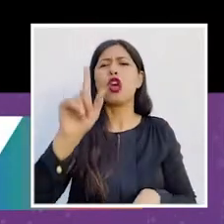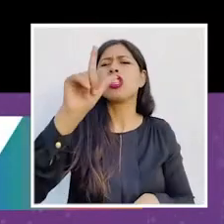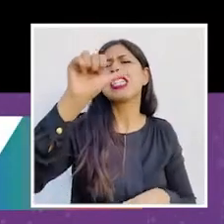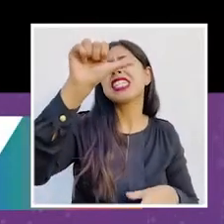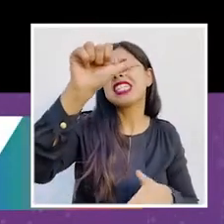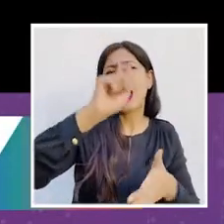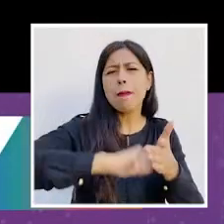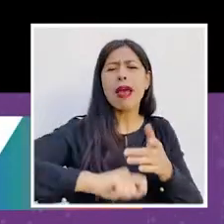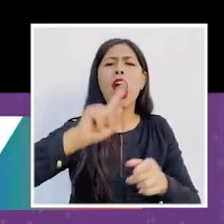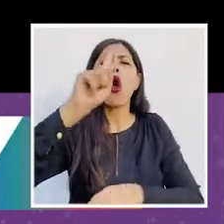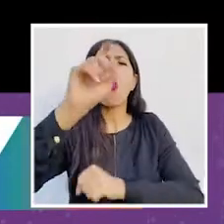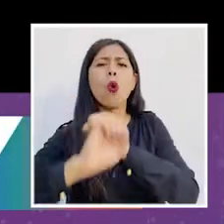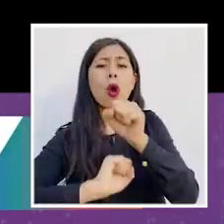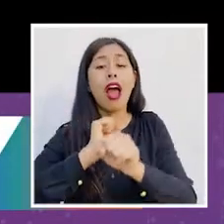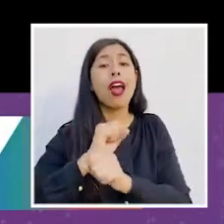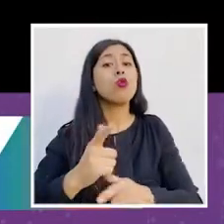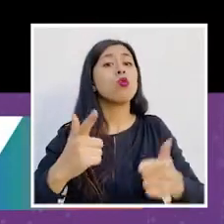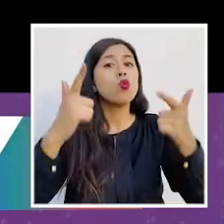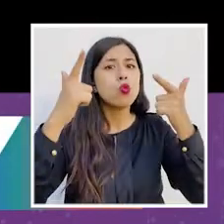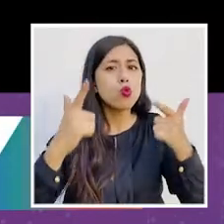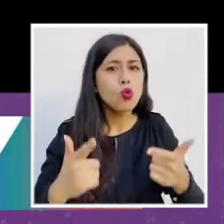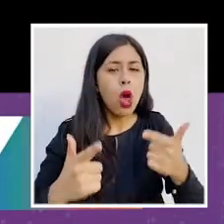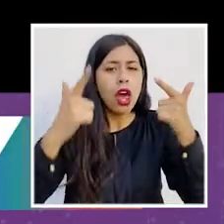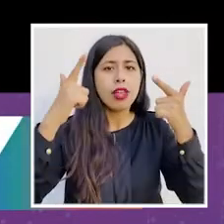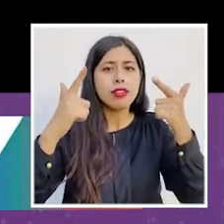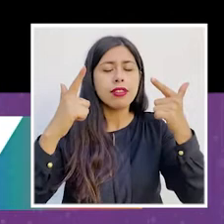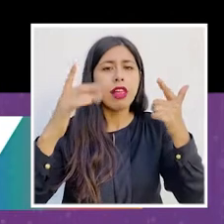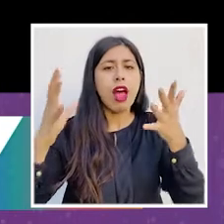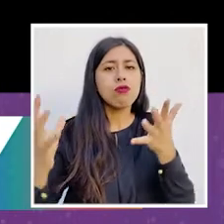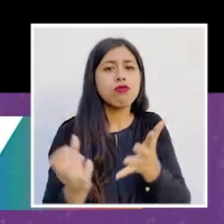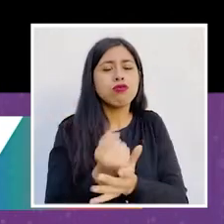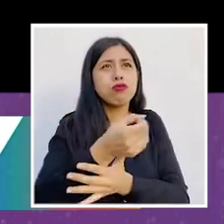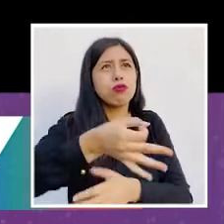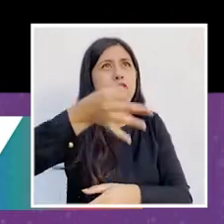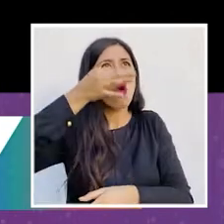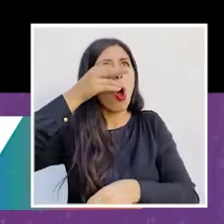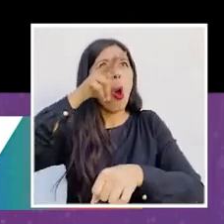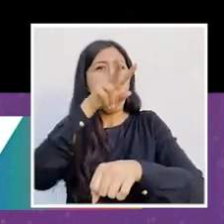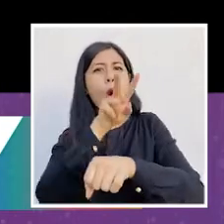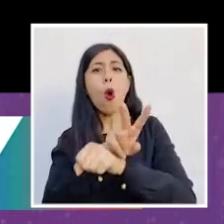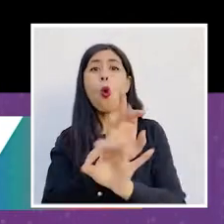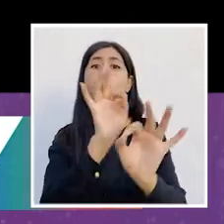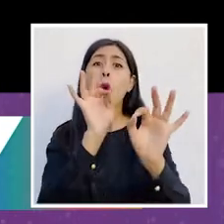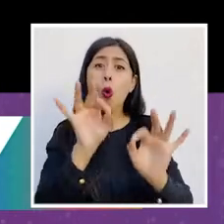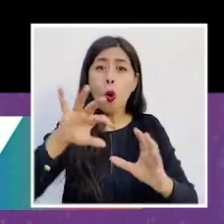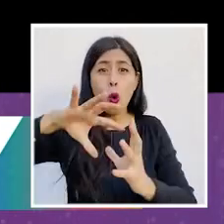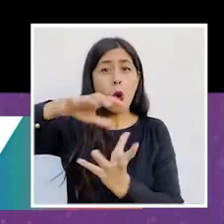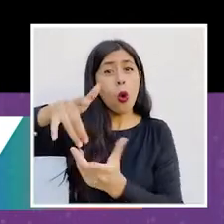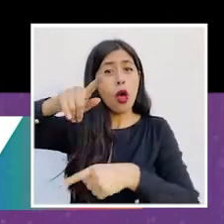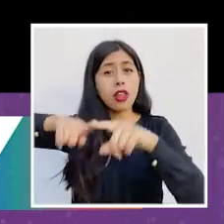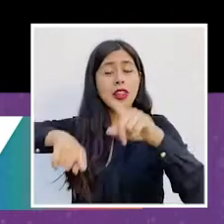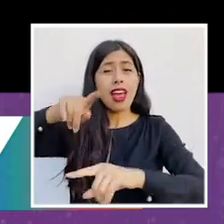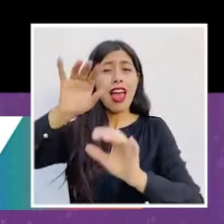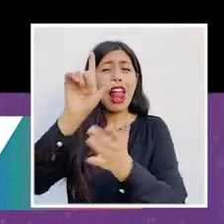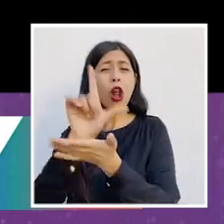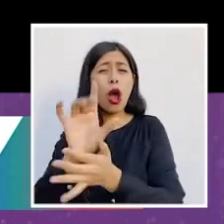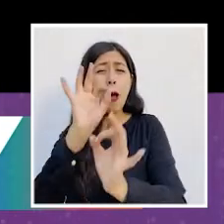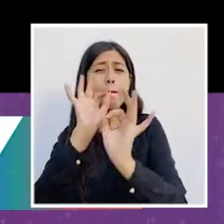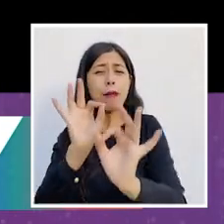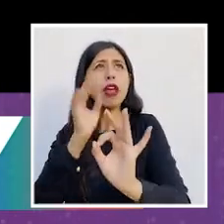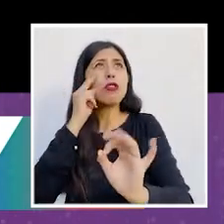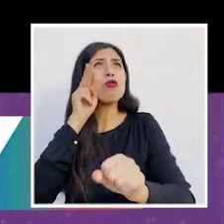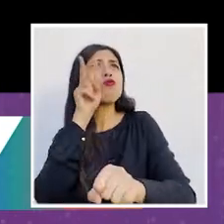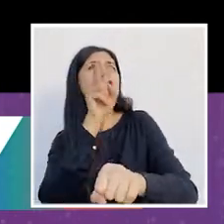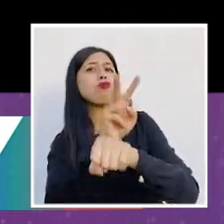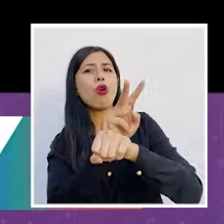seis meses o un año. Por eso hay que ser muy afortunado para poder observar justo desde la Tierra, desde el